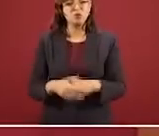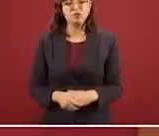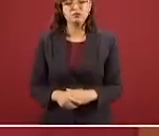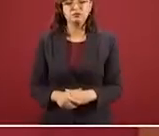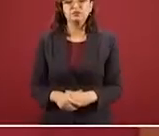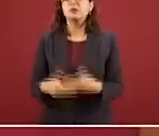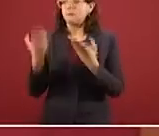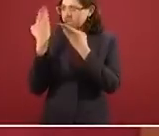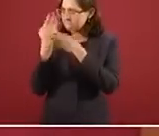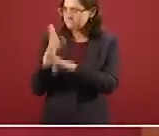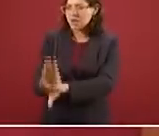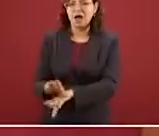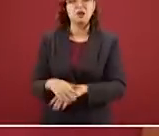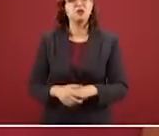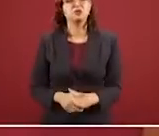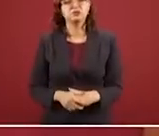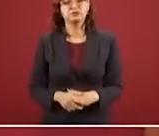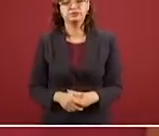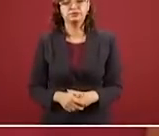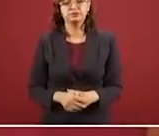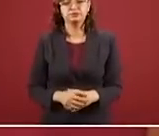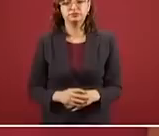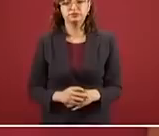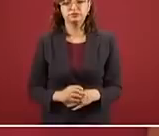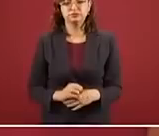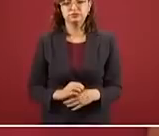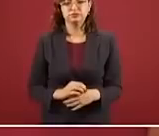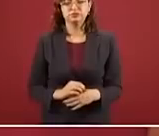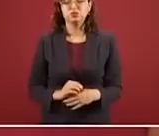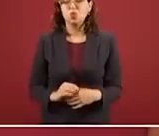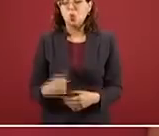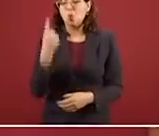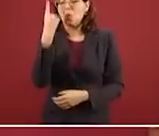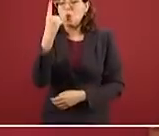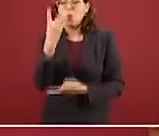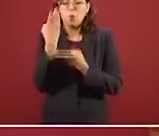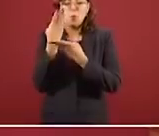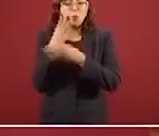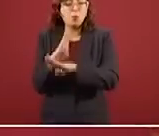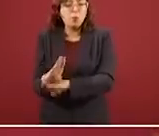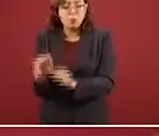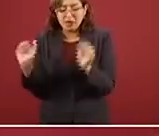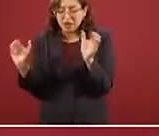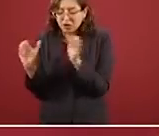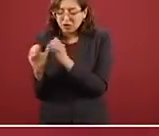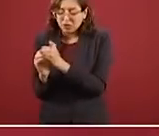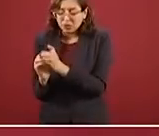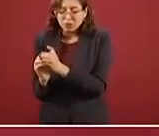los bancos dejaron un banquito